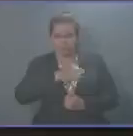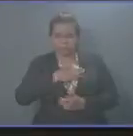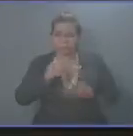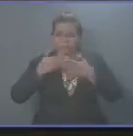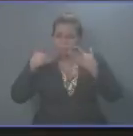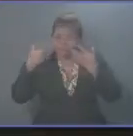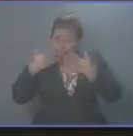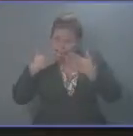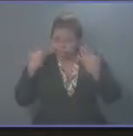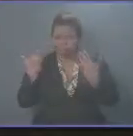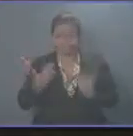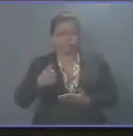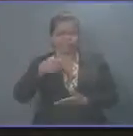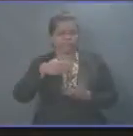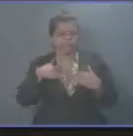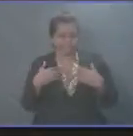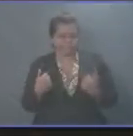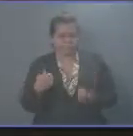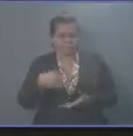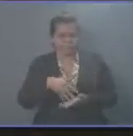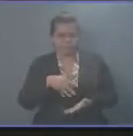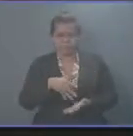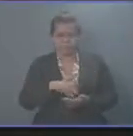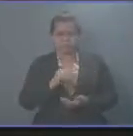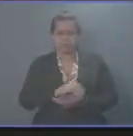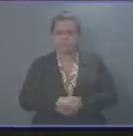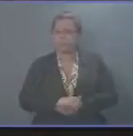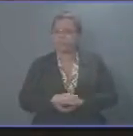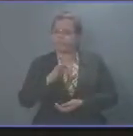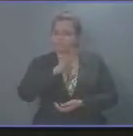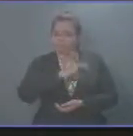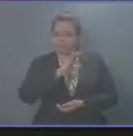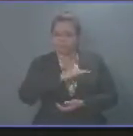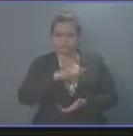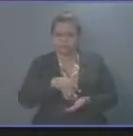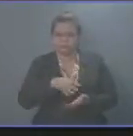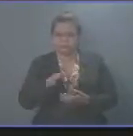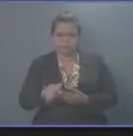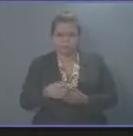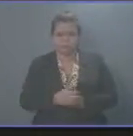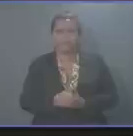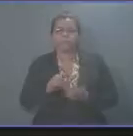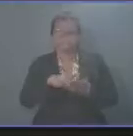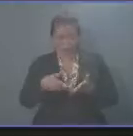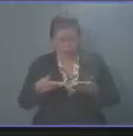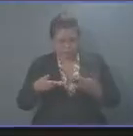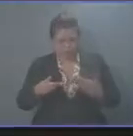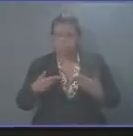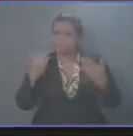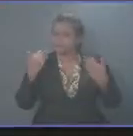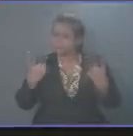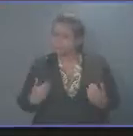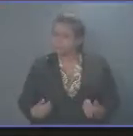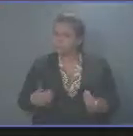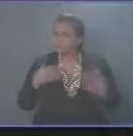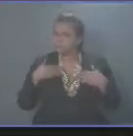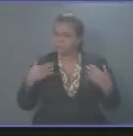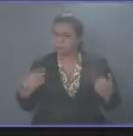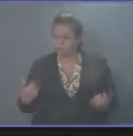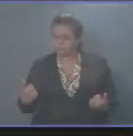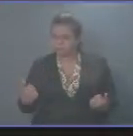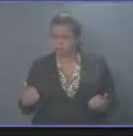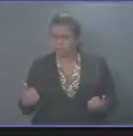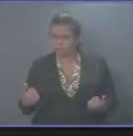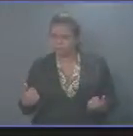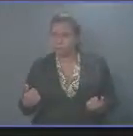salud del pueblo, como bien público, pero también como un derecho humano a la salud, que nos